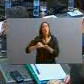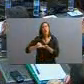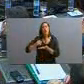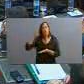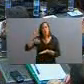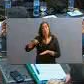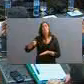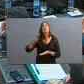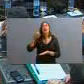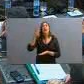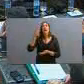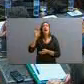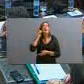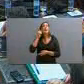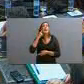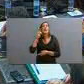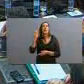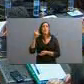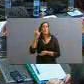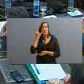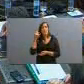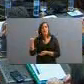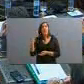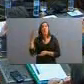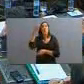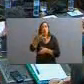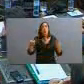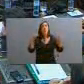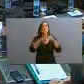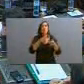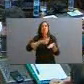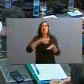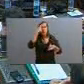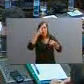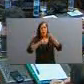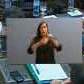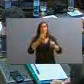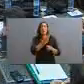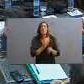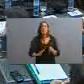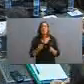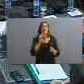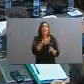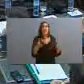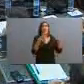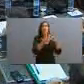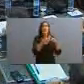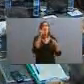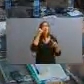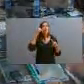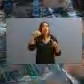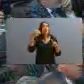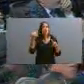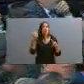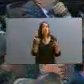a la Comisión de Acuerdos que presidía el senador Yoma, en ese momento era el presidente de la Comisión